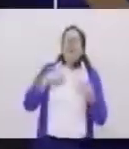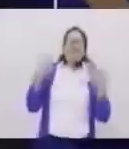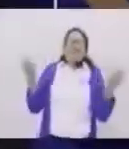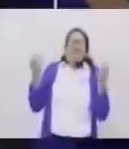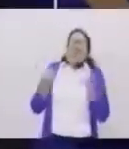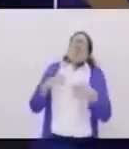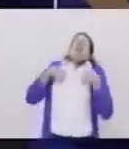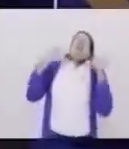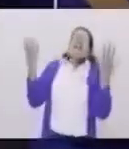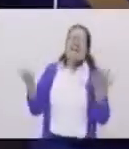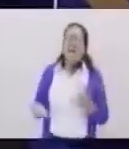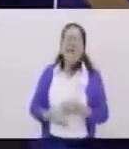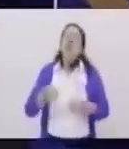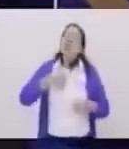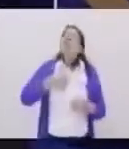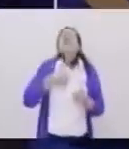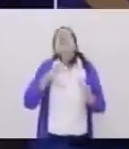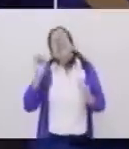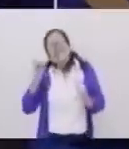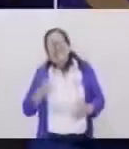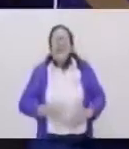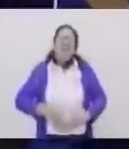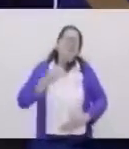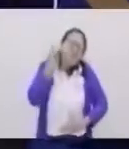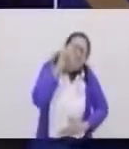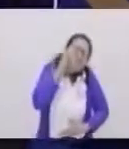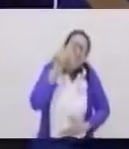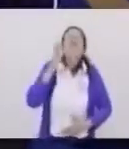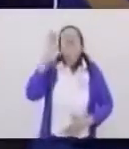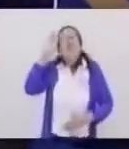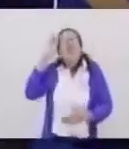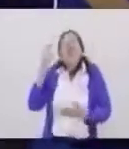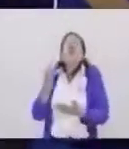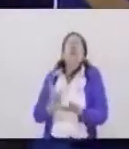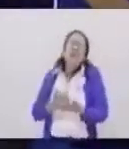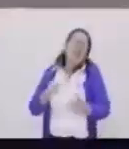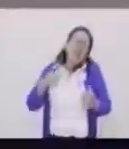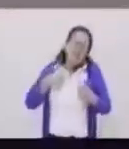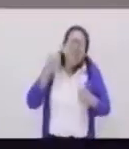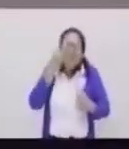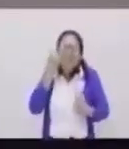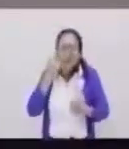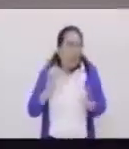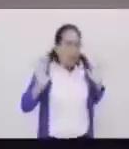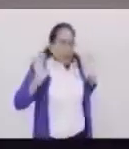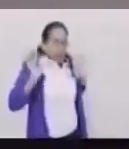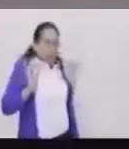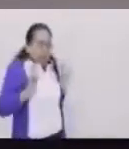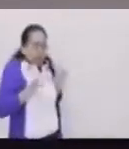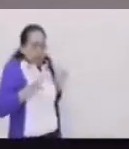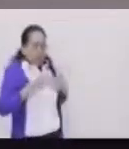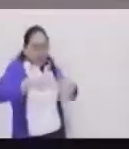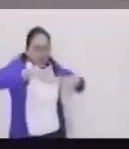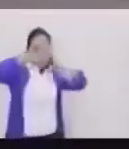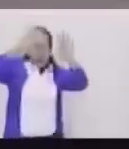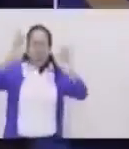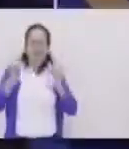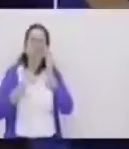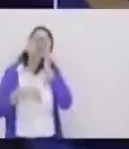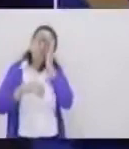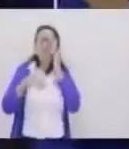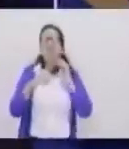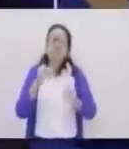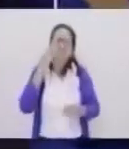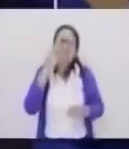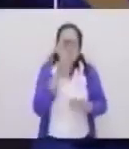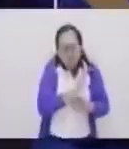el tiempo conmigo. Además, últimamente como que estaba malo, yo digo que debo tener hasta bichos. Ay, no, vete de aquí, Pesqui, vete de aquí.